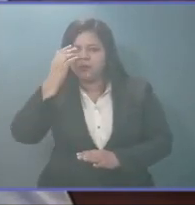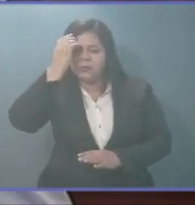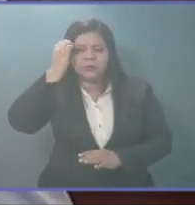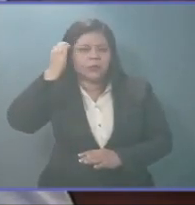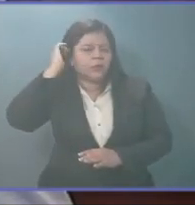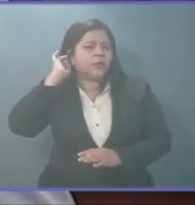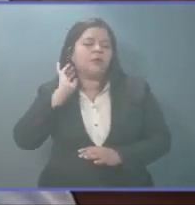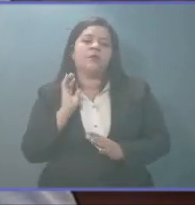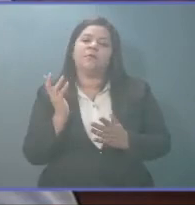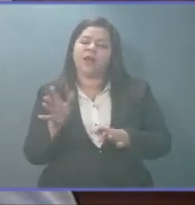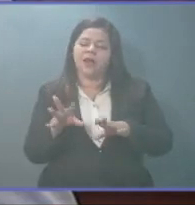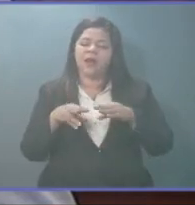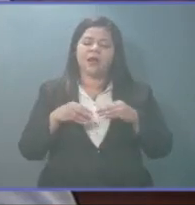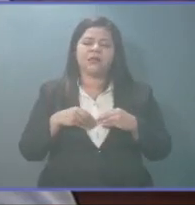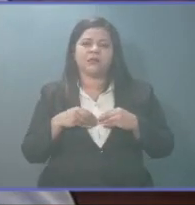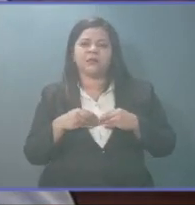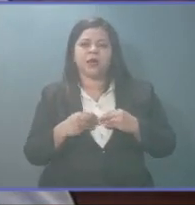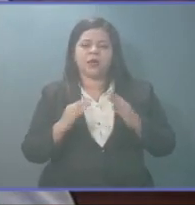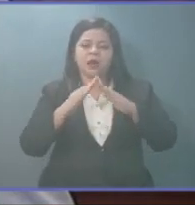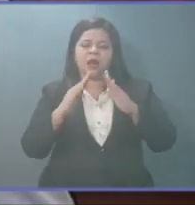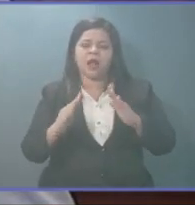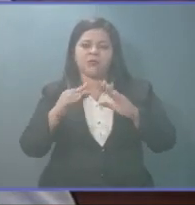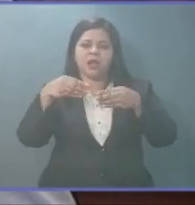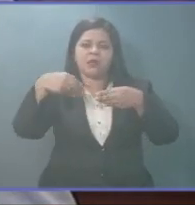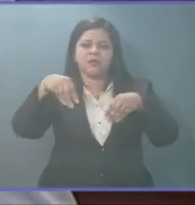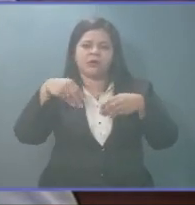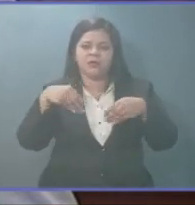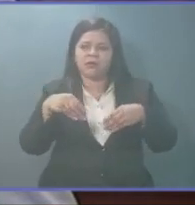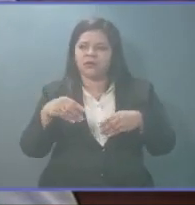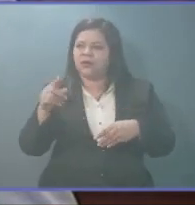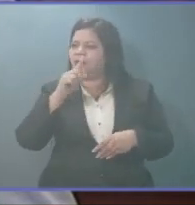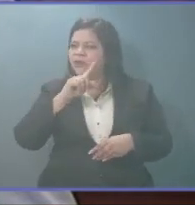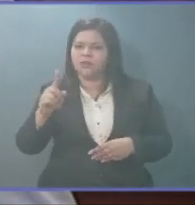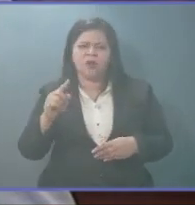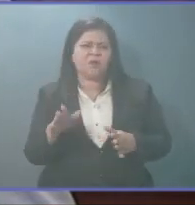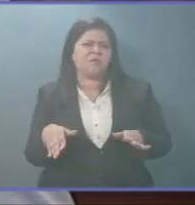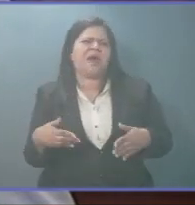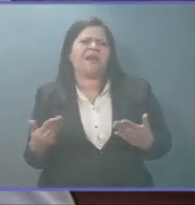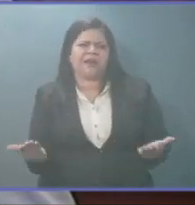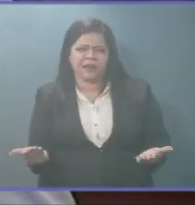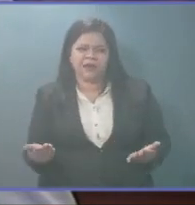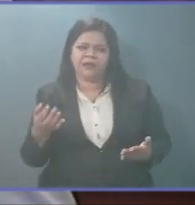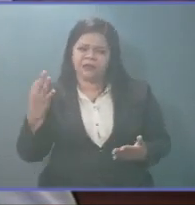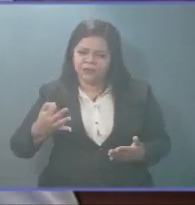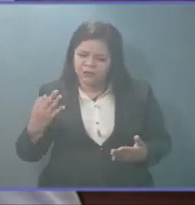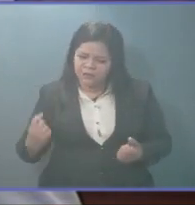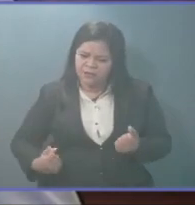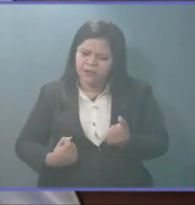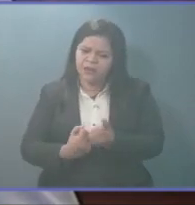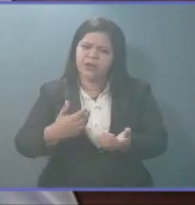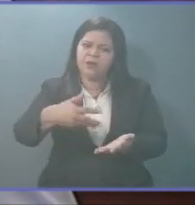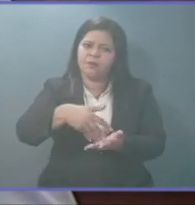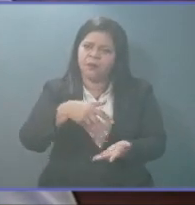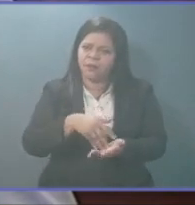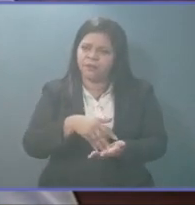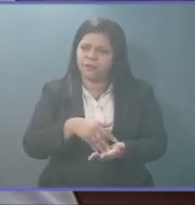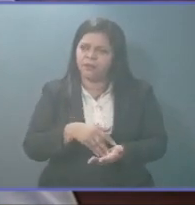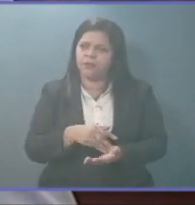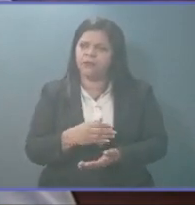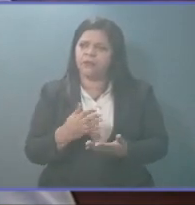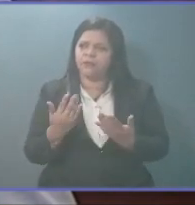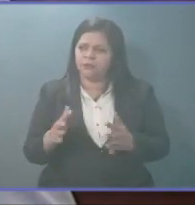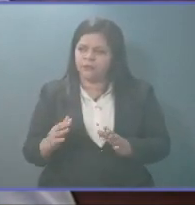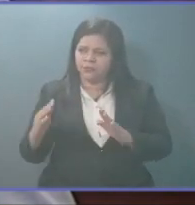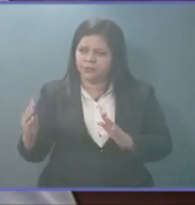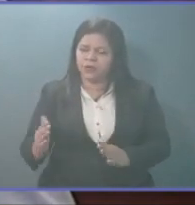a que se conforme con vivir en casas de cartón. Ya no tiene sentido. Deben acompañar a su pueblo que está